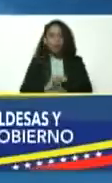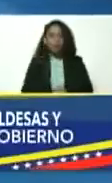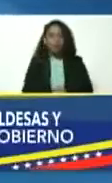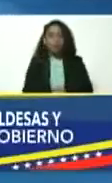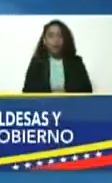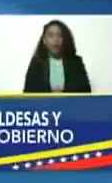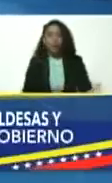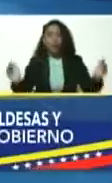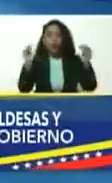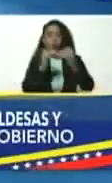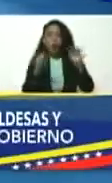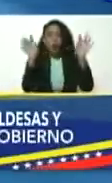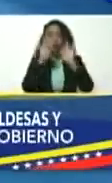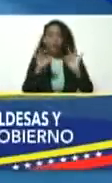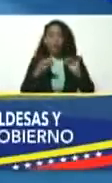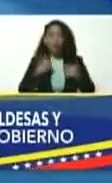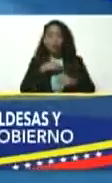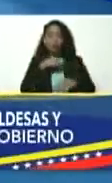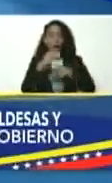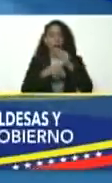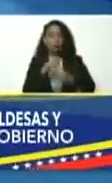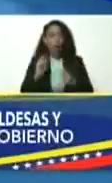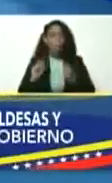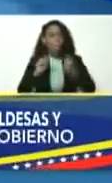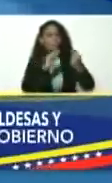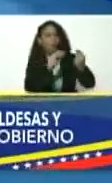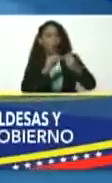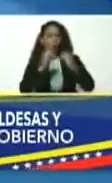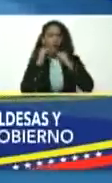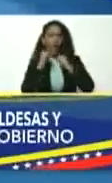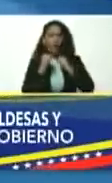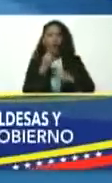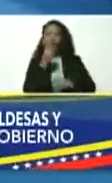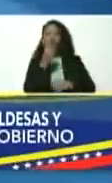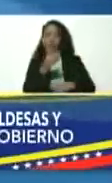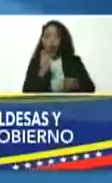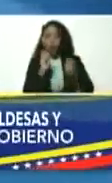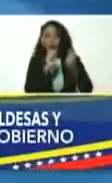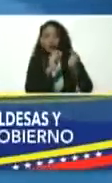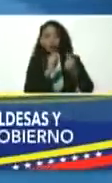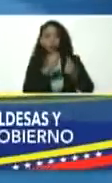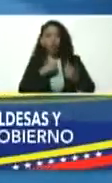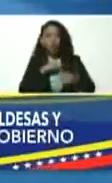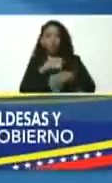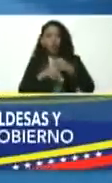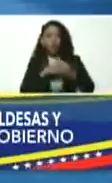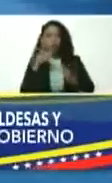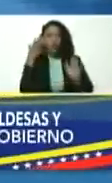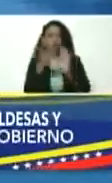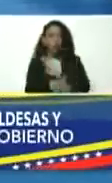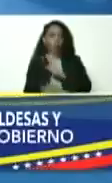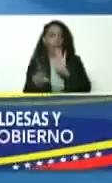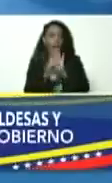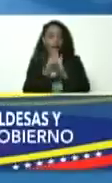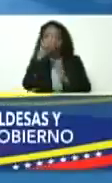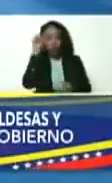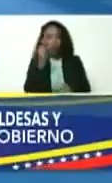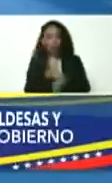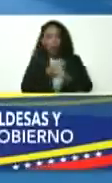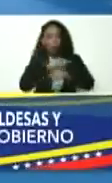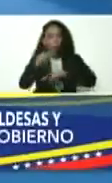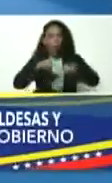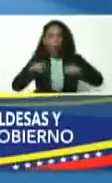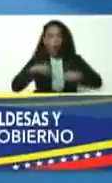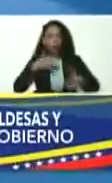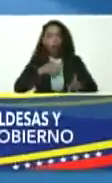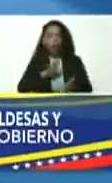igualmente hemos estado dando un debate intenso buen debate hemos dado sobre la ley orgánica de coordinación y armonización